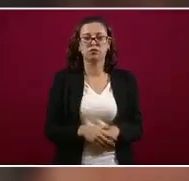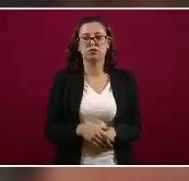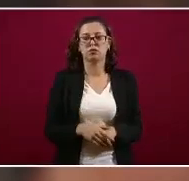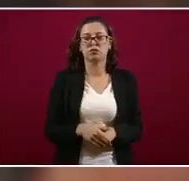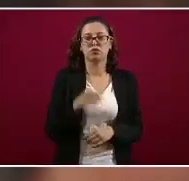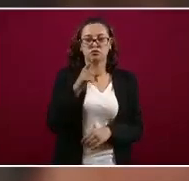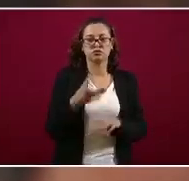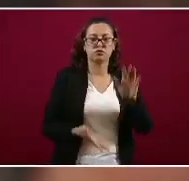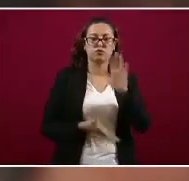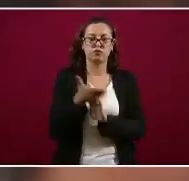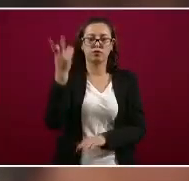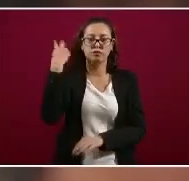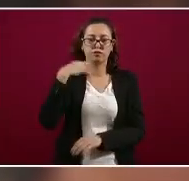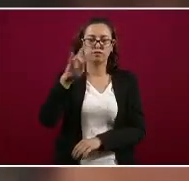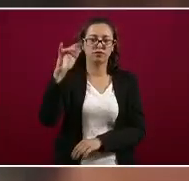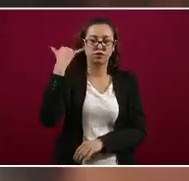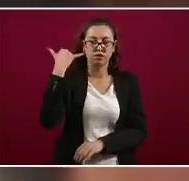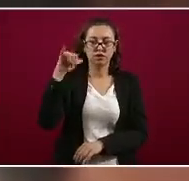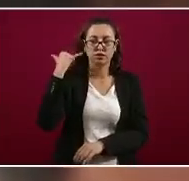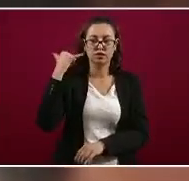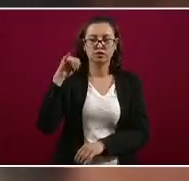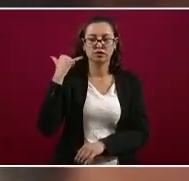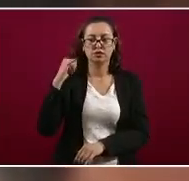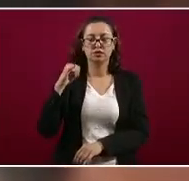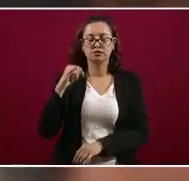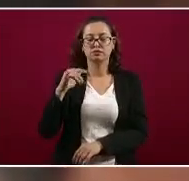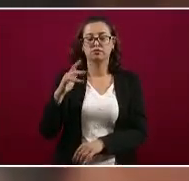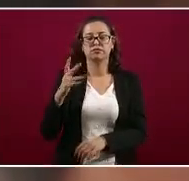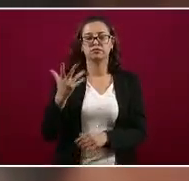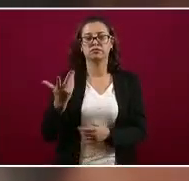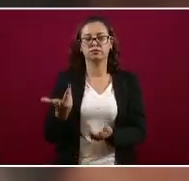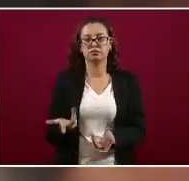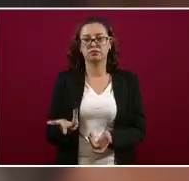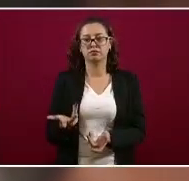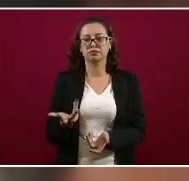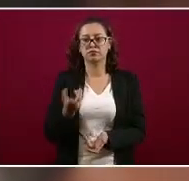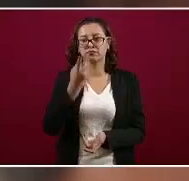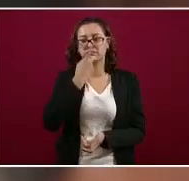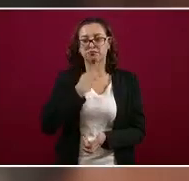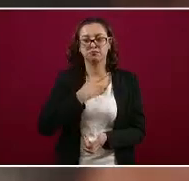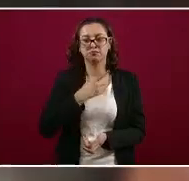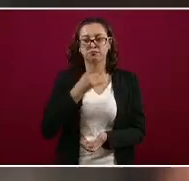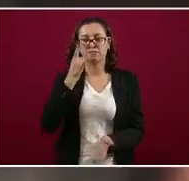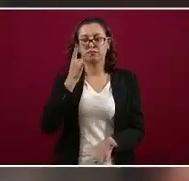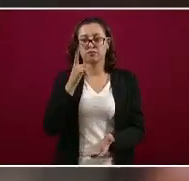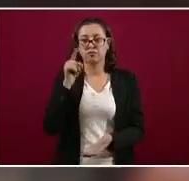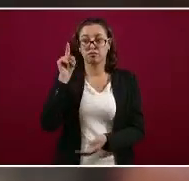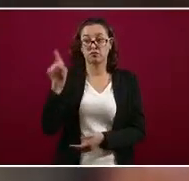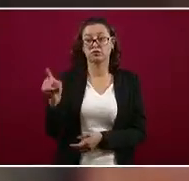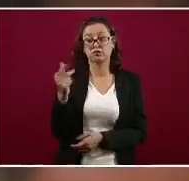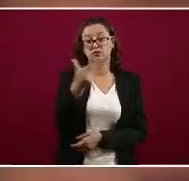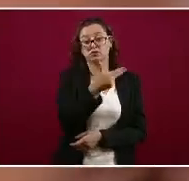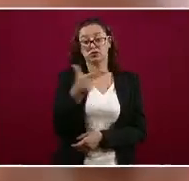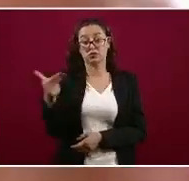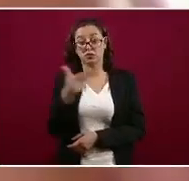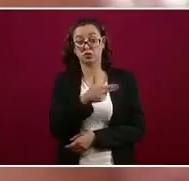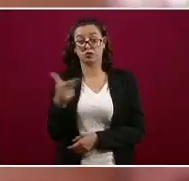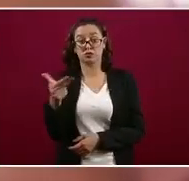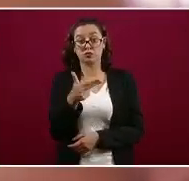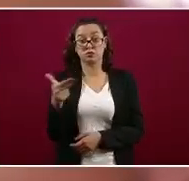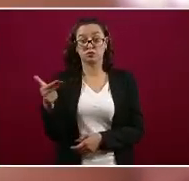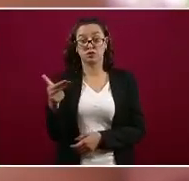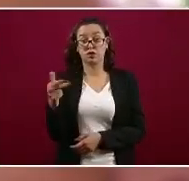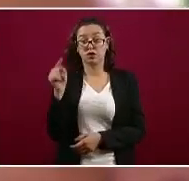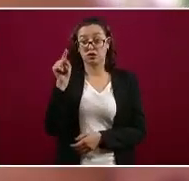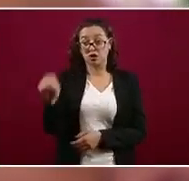a yucatán este dijo que no sólo el hospital de ticul era el que tenía que